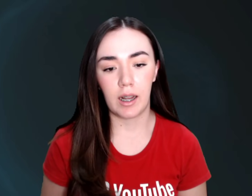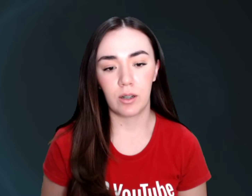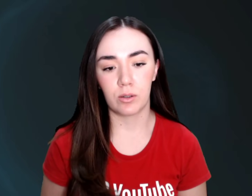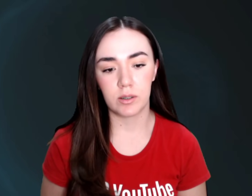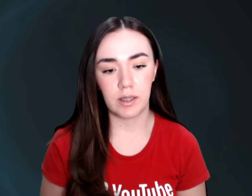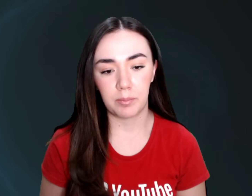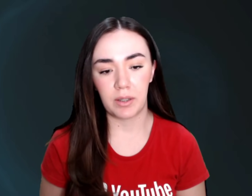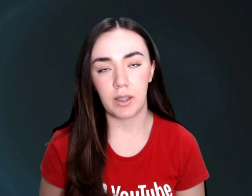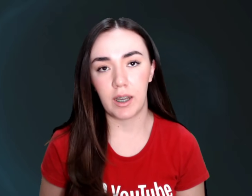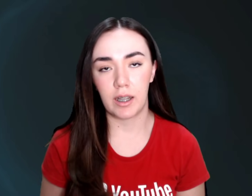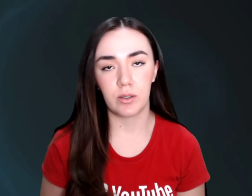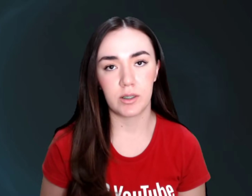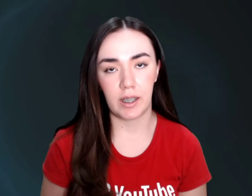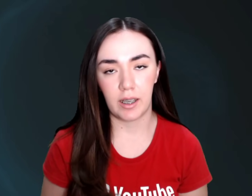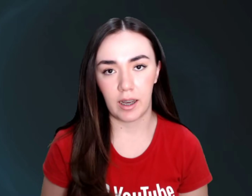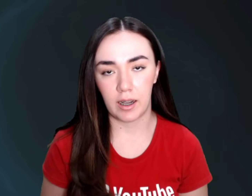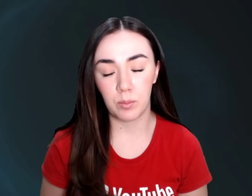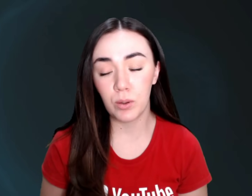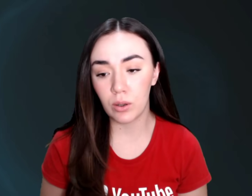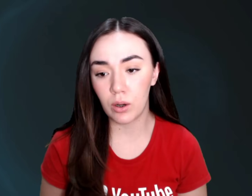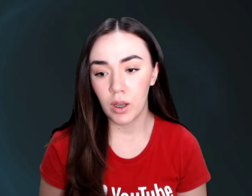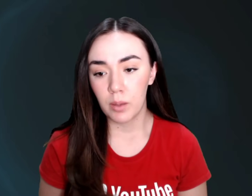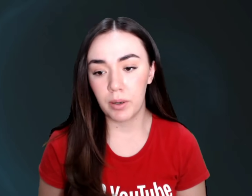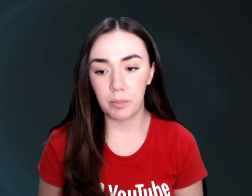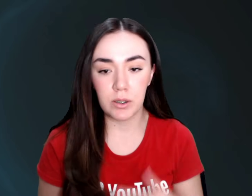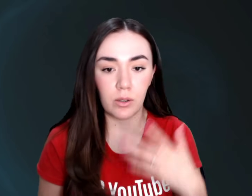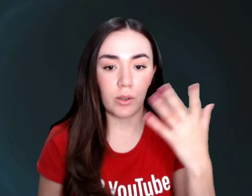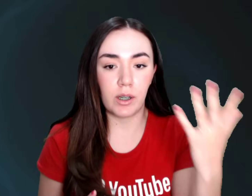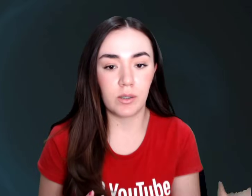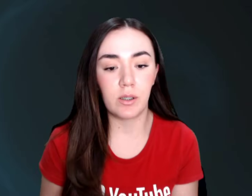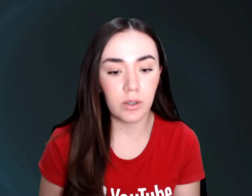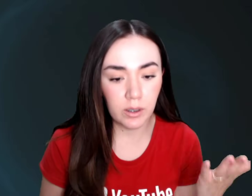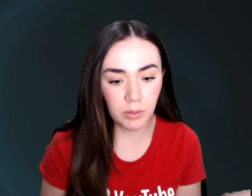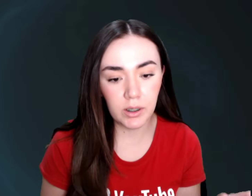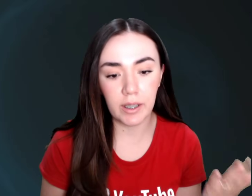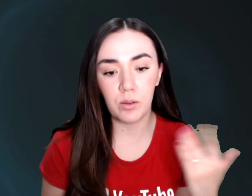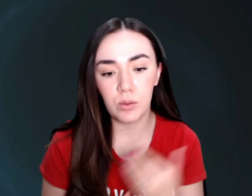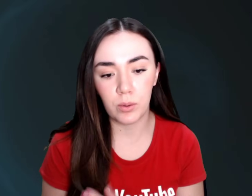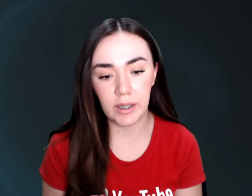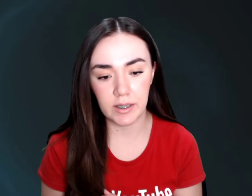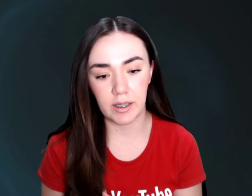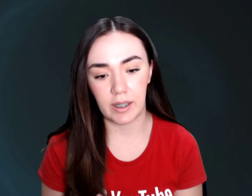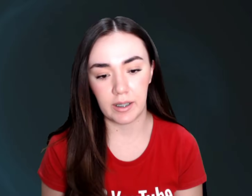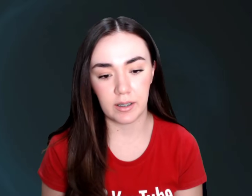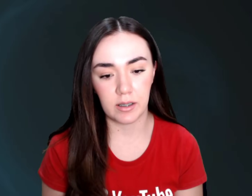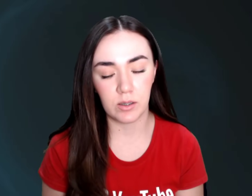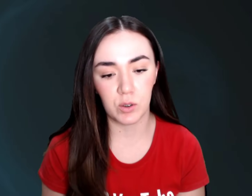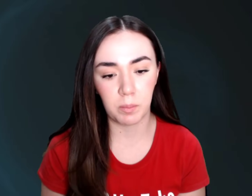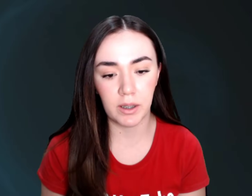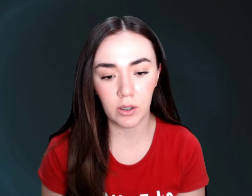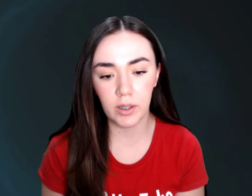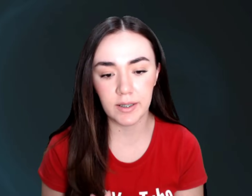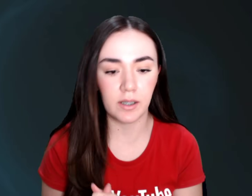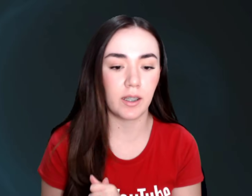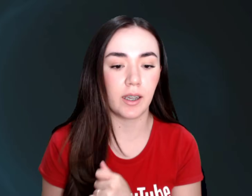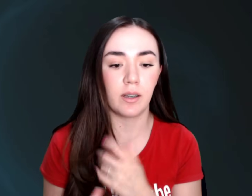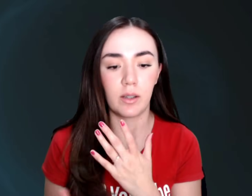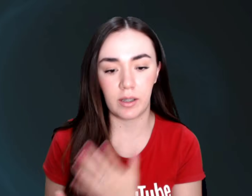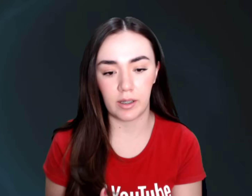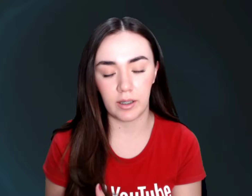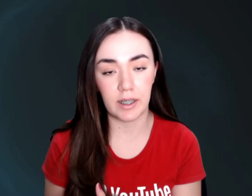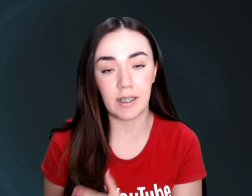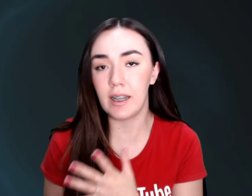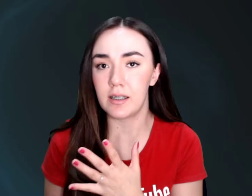a los damnificados de Acapulco. Pero pues con lo que nos encontramos de que un juez suspendió que se